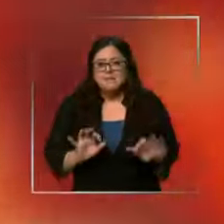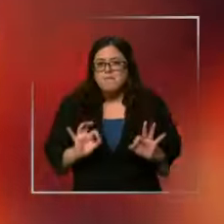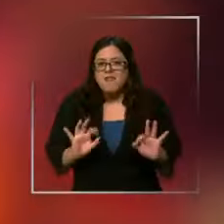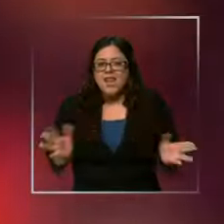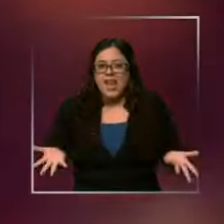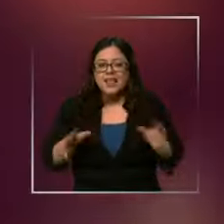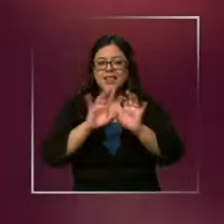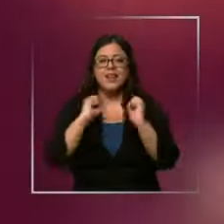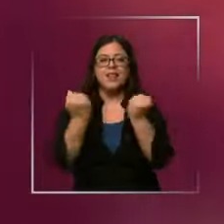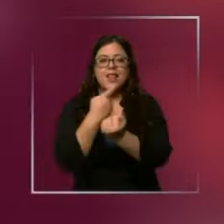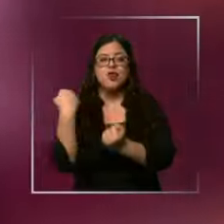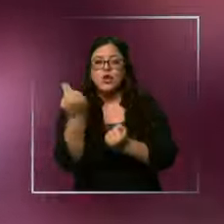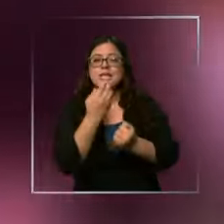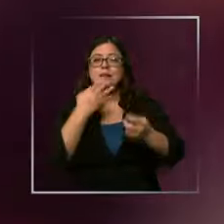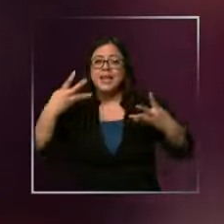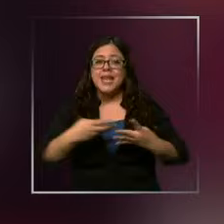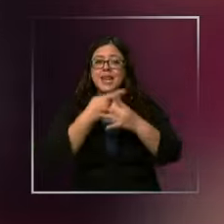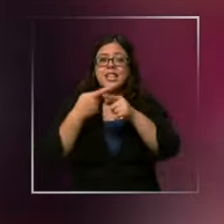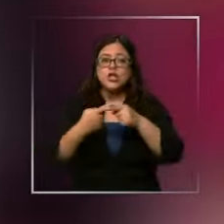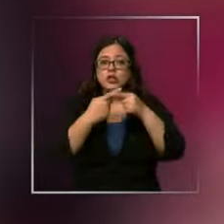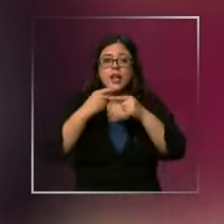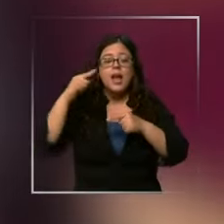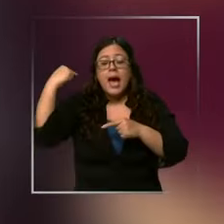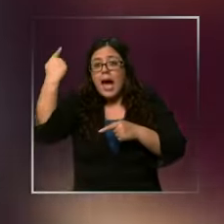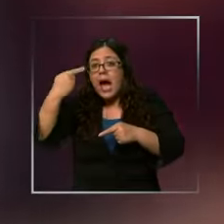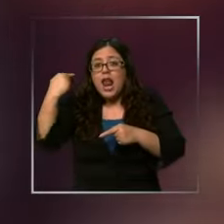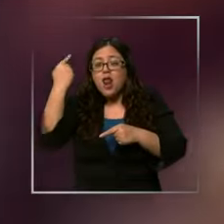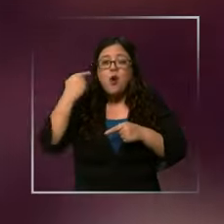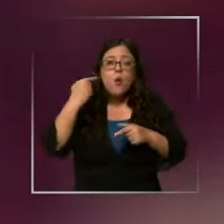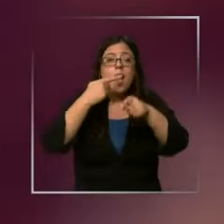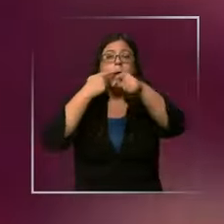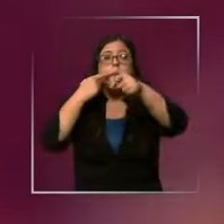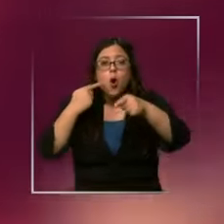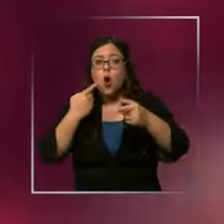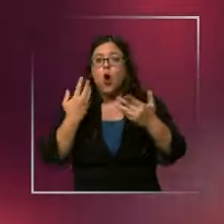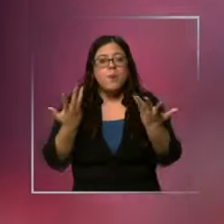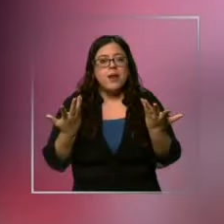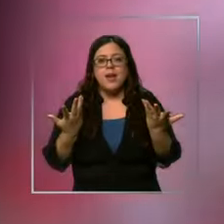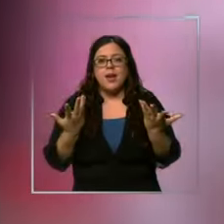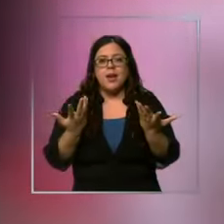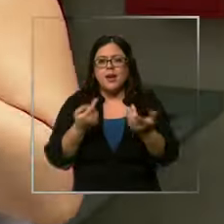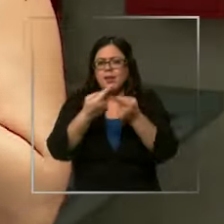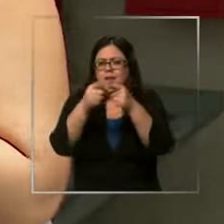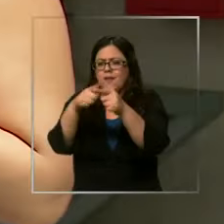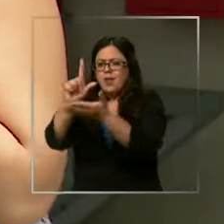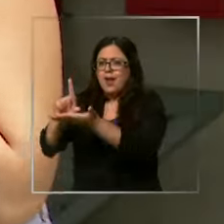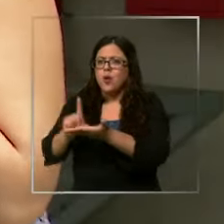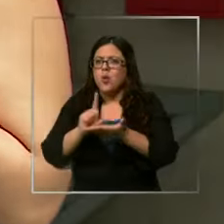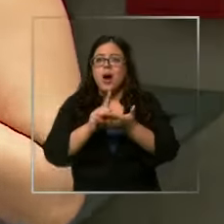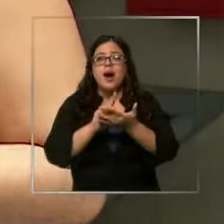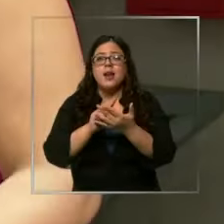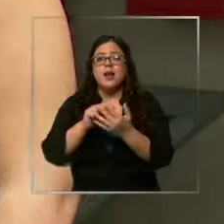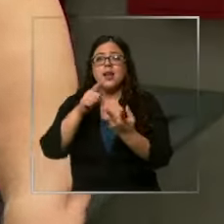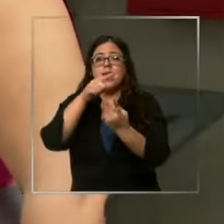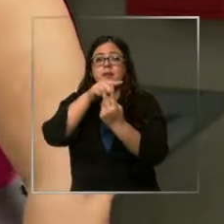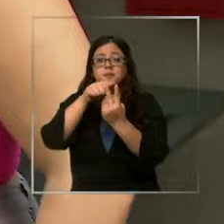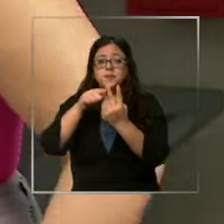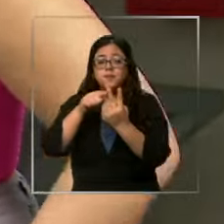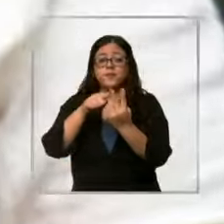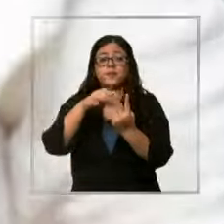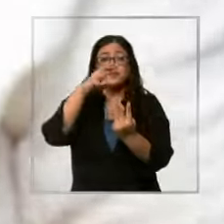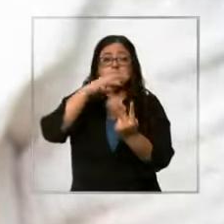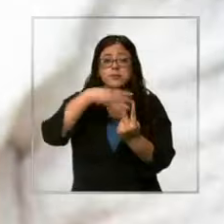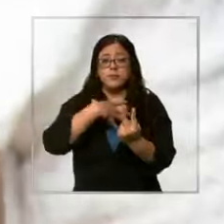Estadio Nacional y por redes sociales, la locura por Luis Miguel se vivía en todas partes. Yesenia y Vania, madre e